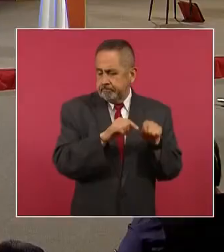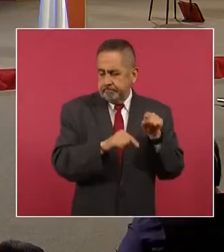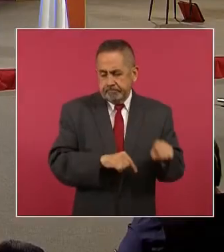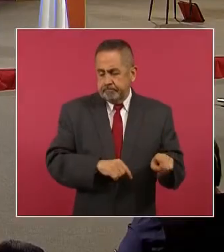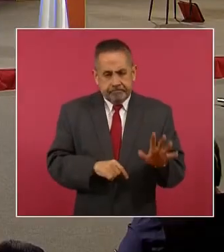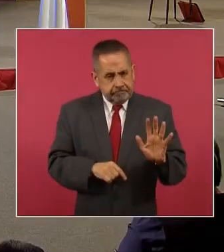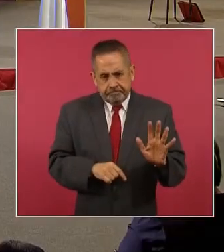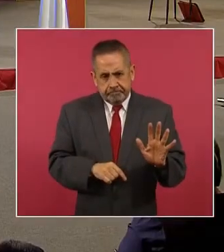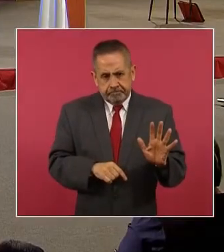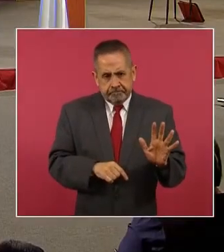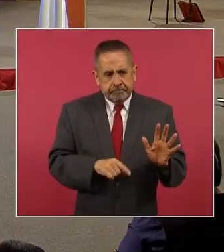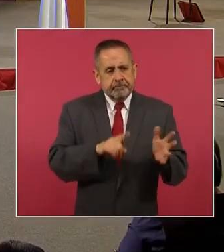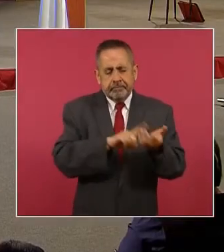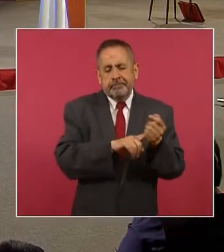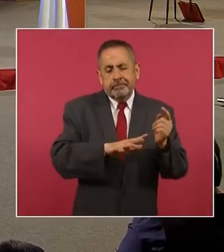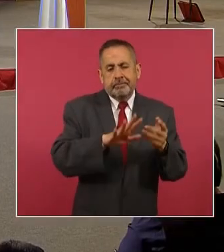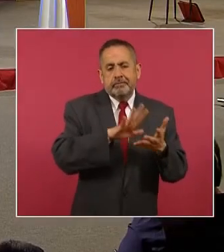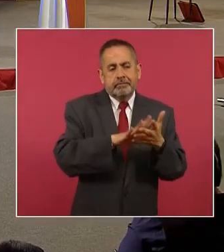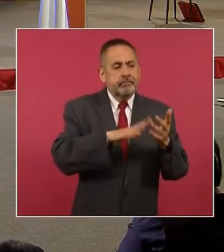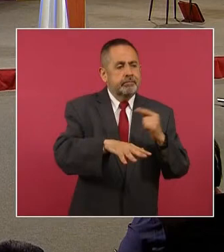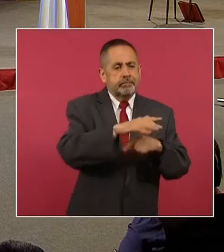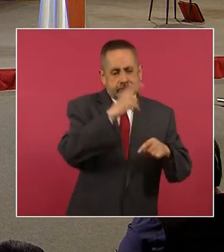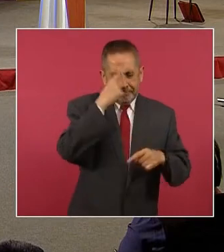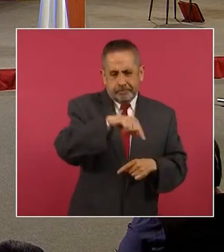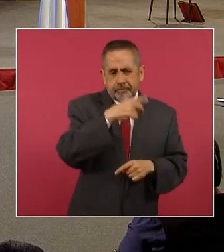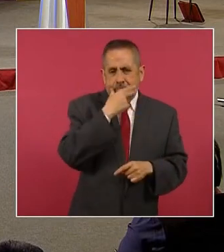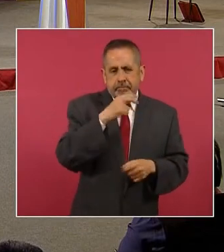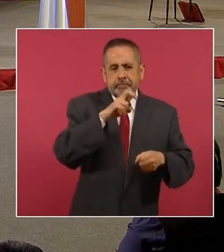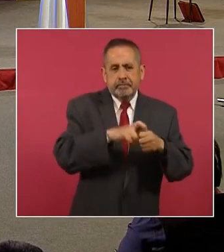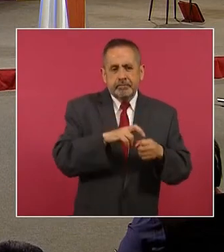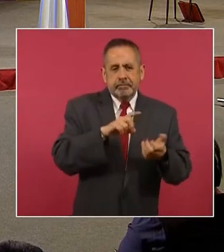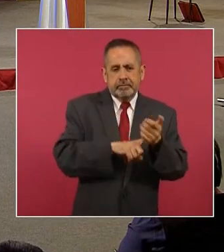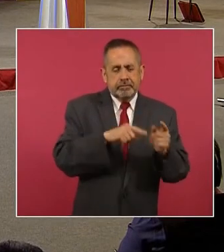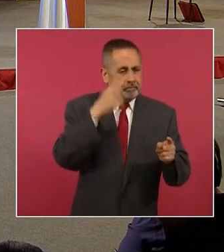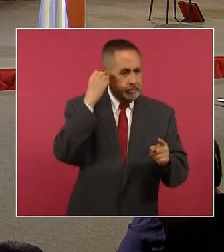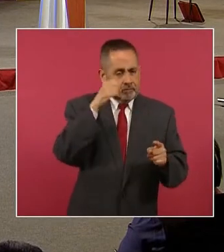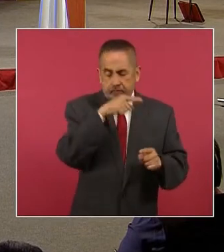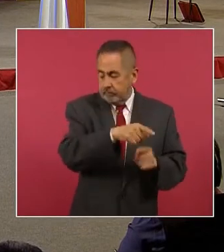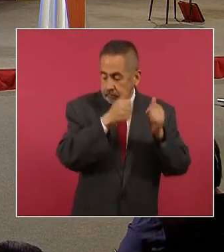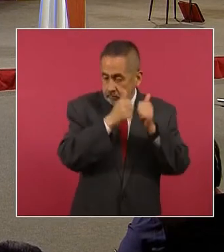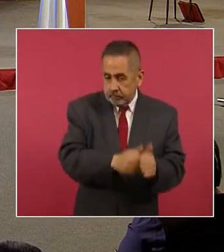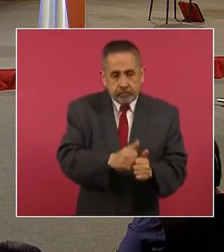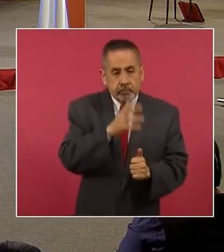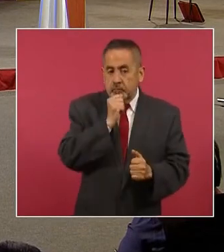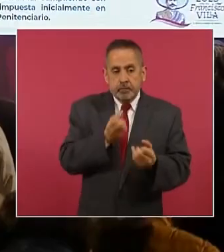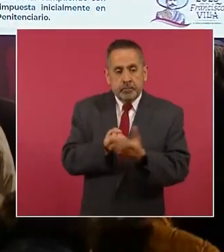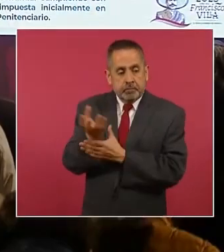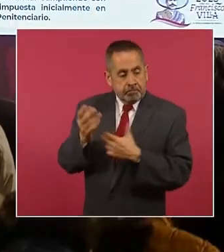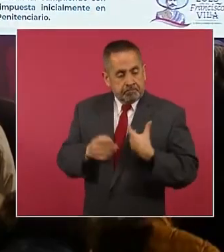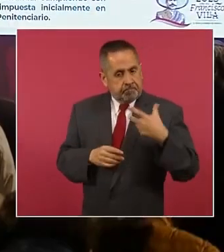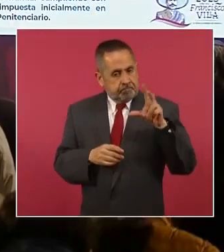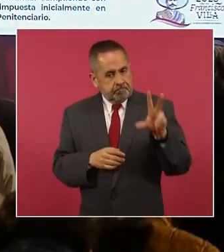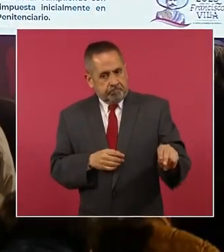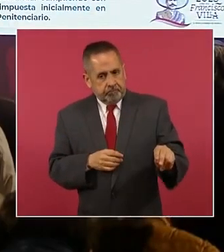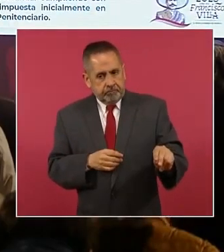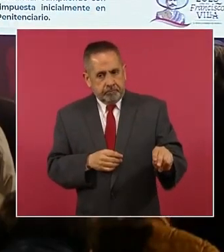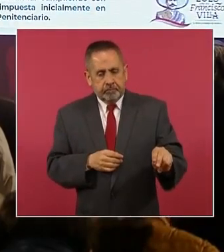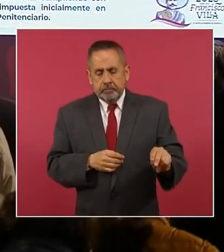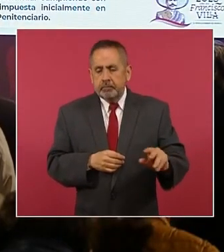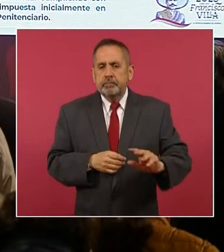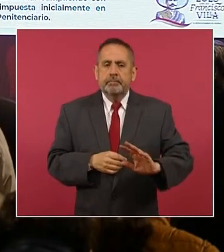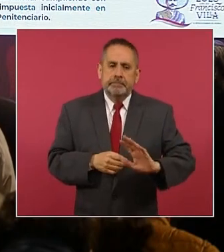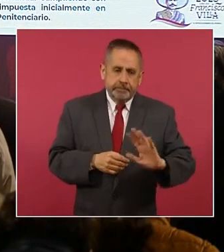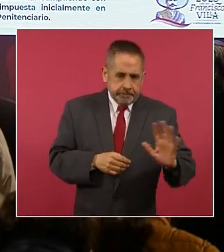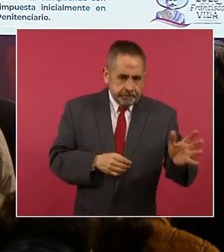preventiva en el penal varonil de Tanibet en Oaxaca. Entonces, fue